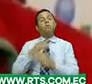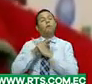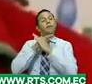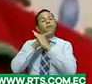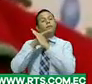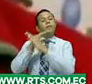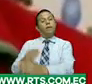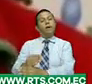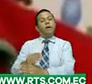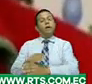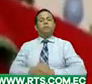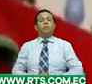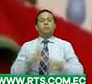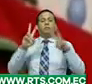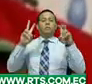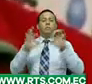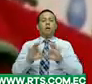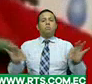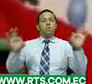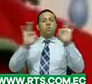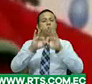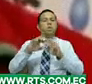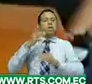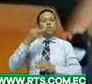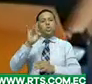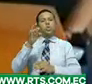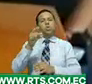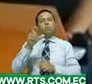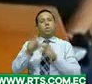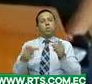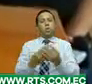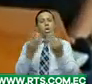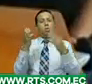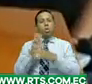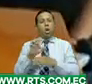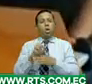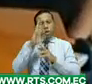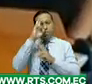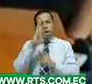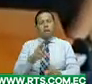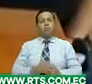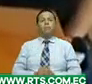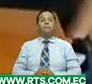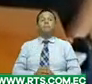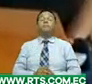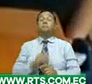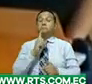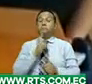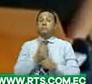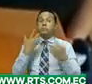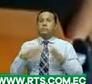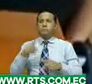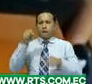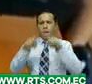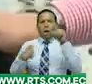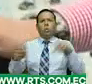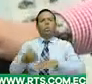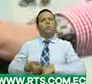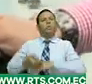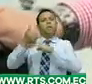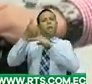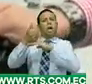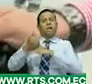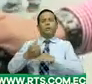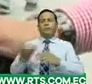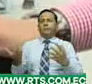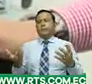para defender los intereses de los 18 millones de ecuatorianos. Son aquellas palabras que generaron reacción en diferentes autoridades locales. En concreto del alcalde